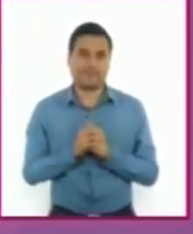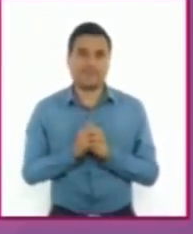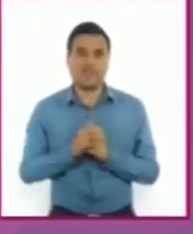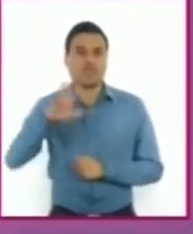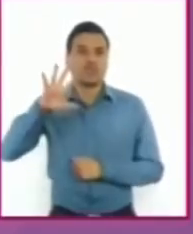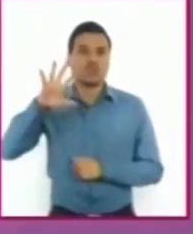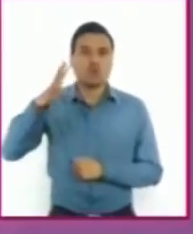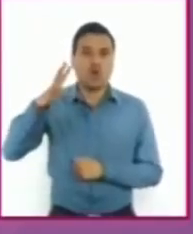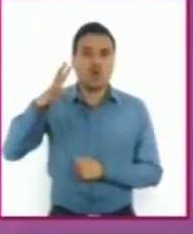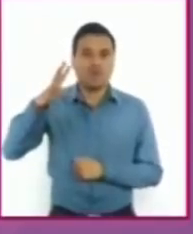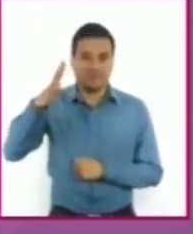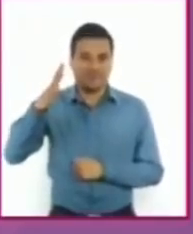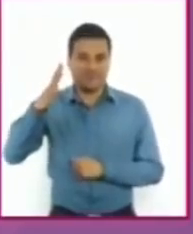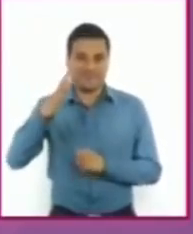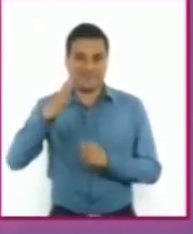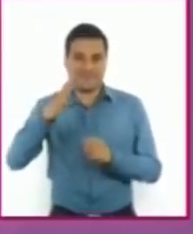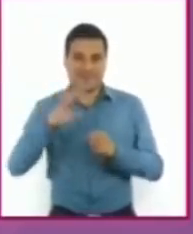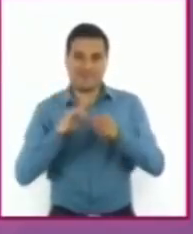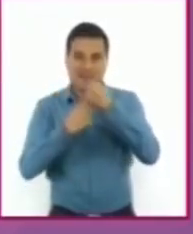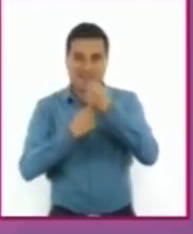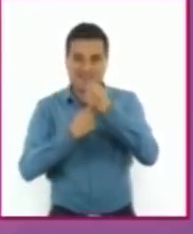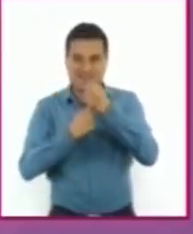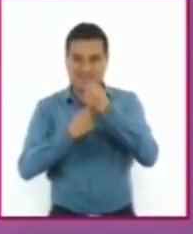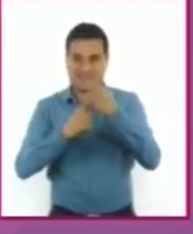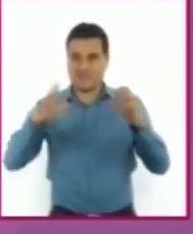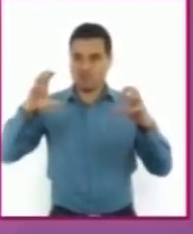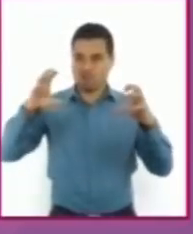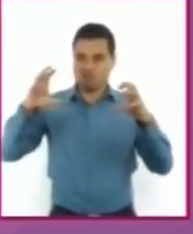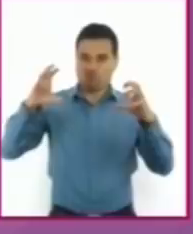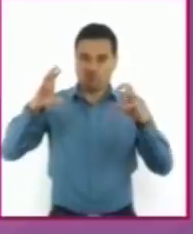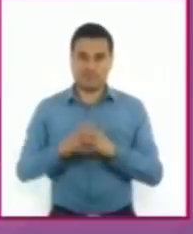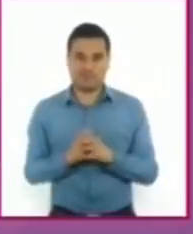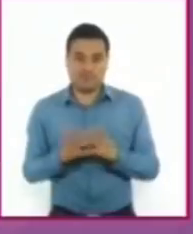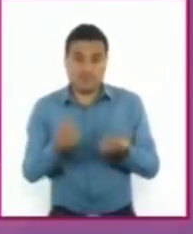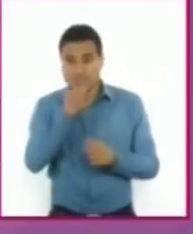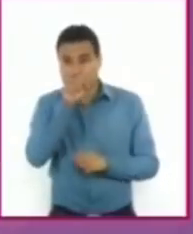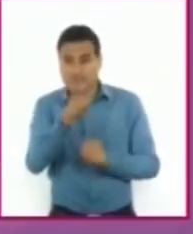el Sol y los planetas. El magnetismo de los imanes.